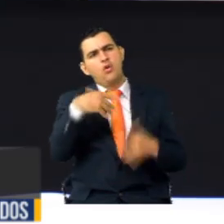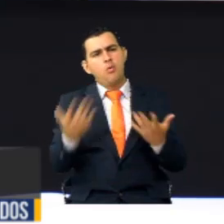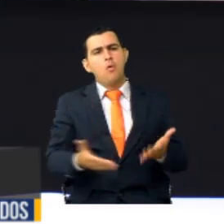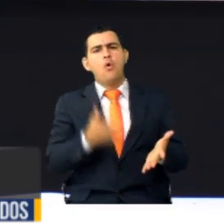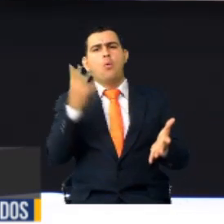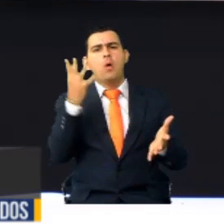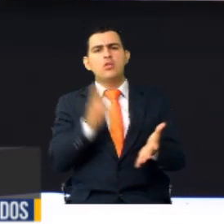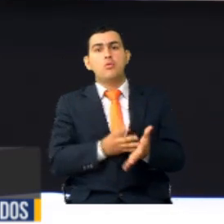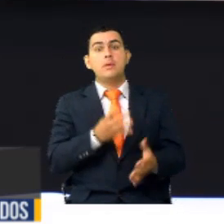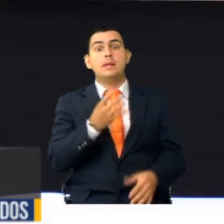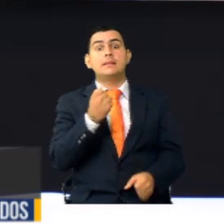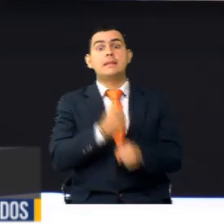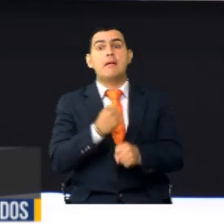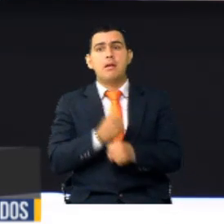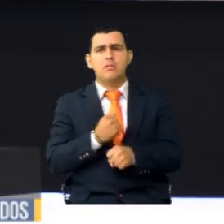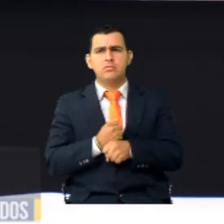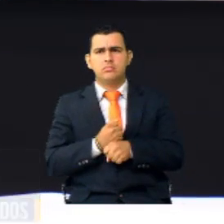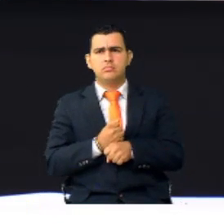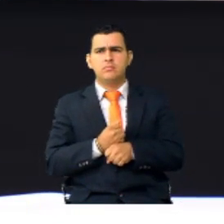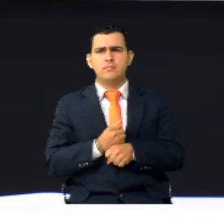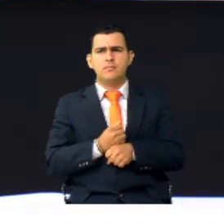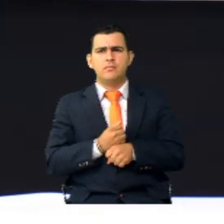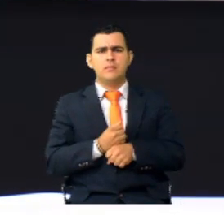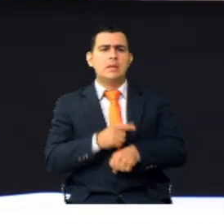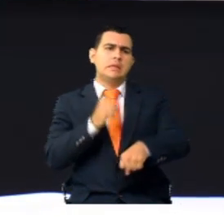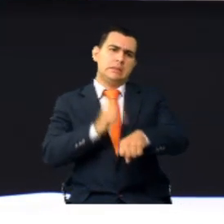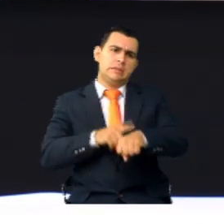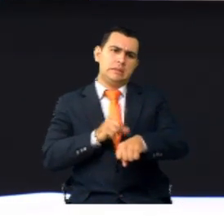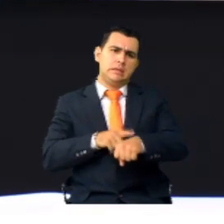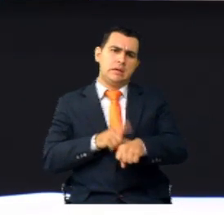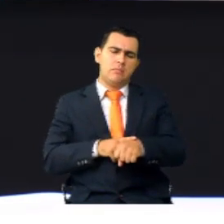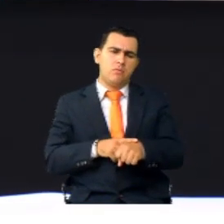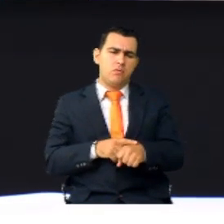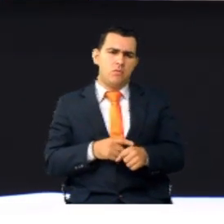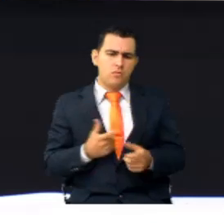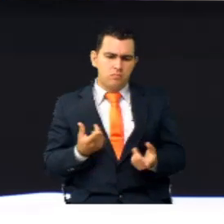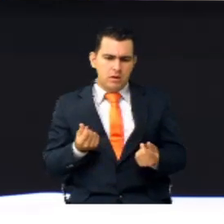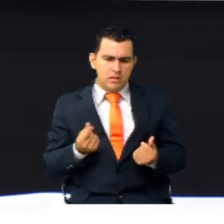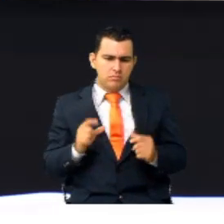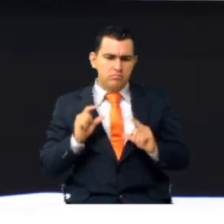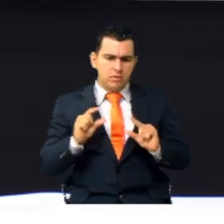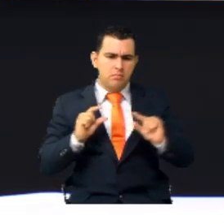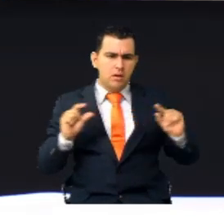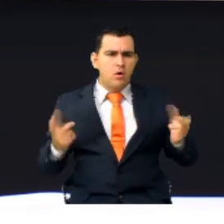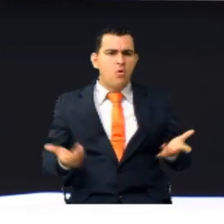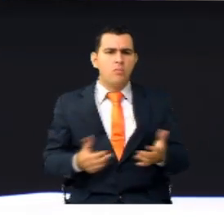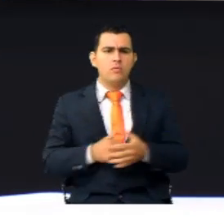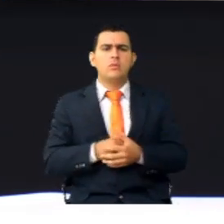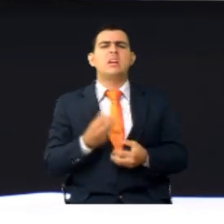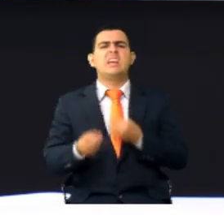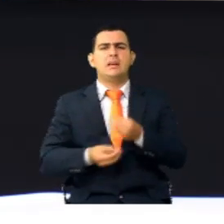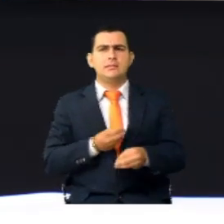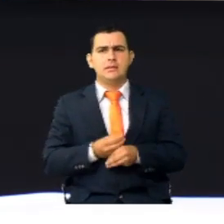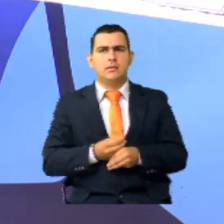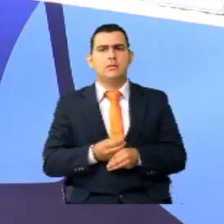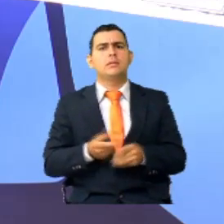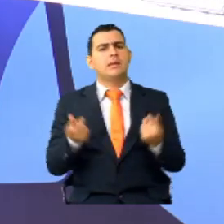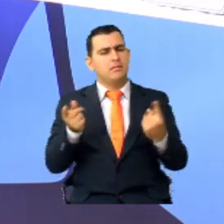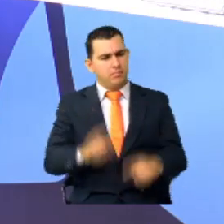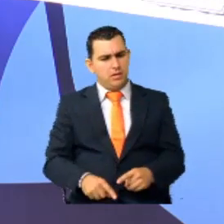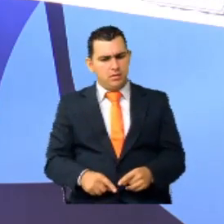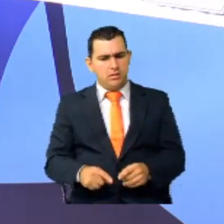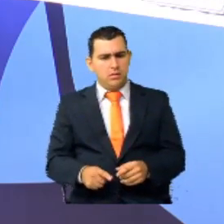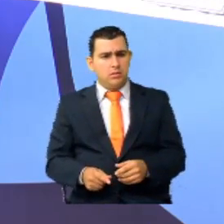4.000 empleos, teniendo en cuenta que cumpliera un tiempo decente, un salario decente para los trabajadores. El tema de becas también sería algo